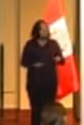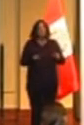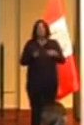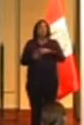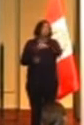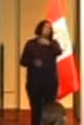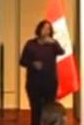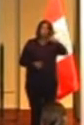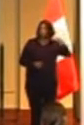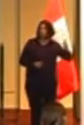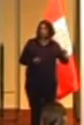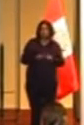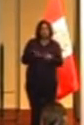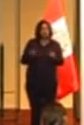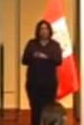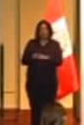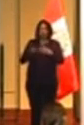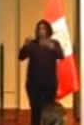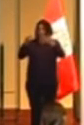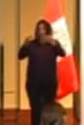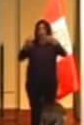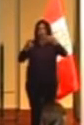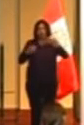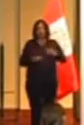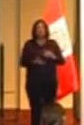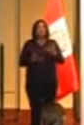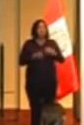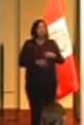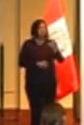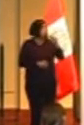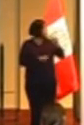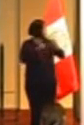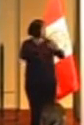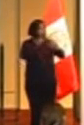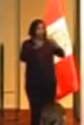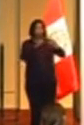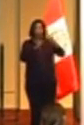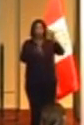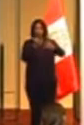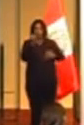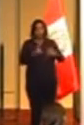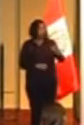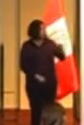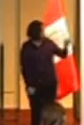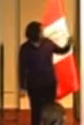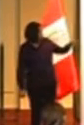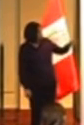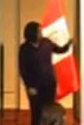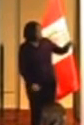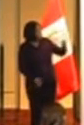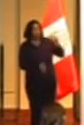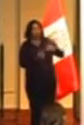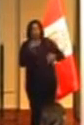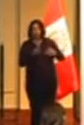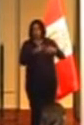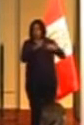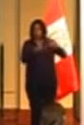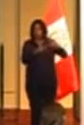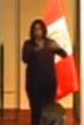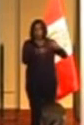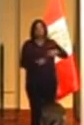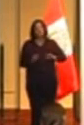varios otros reconocimientos, y quiero detenerme en los últimos dos que están abajo, que son reconocimientos de